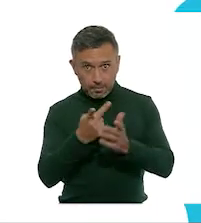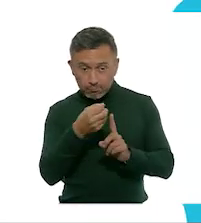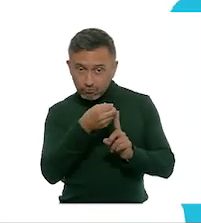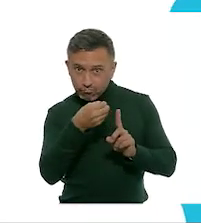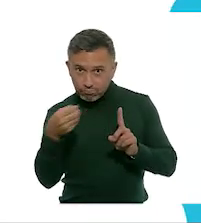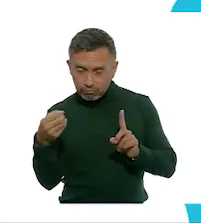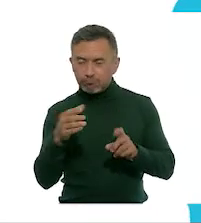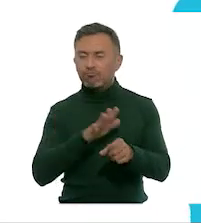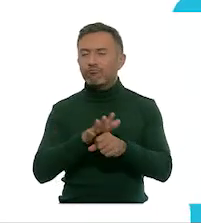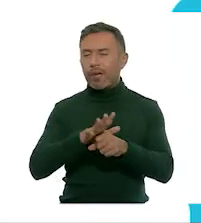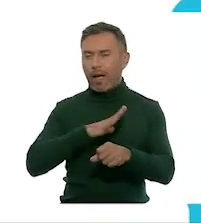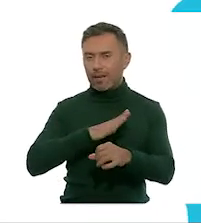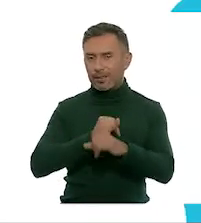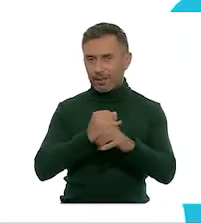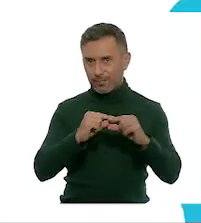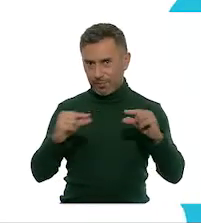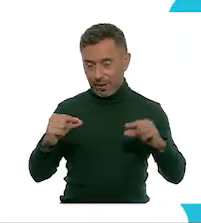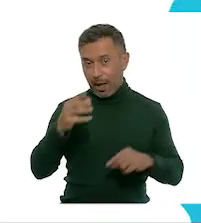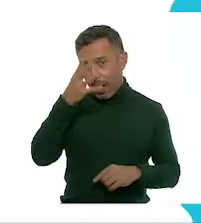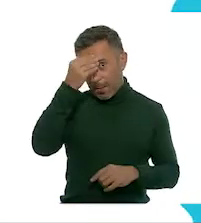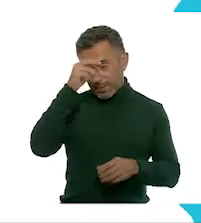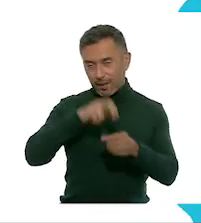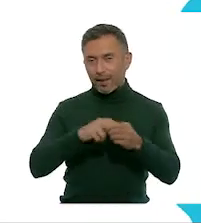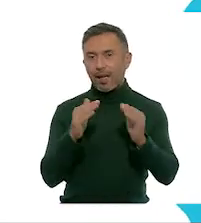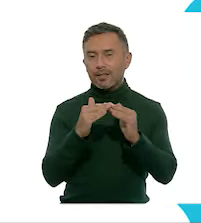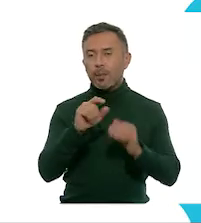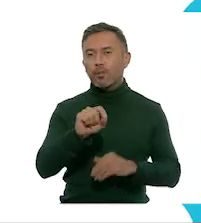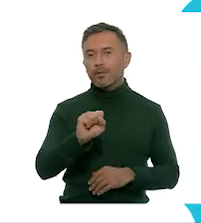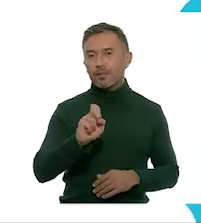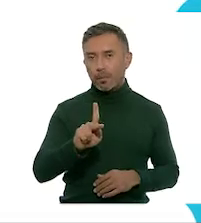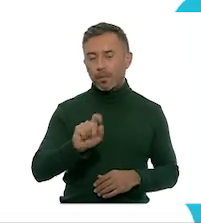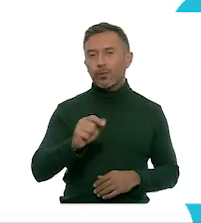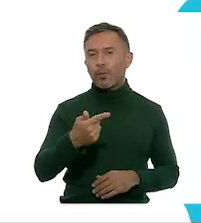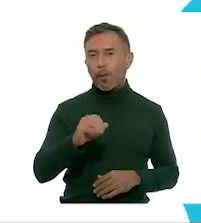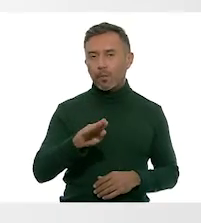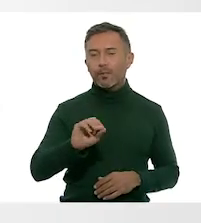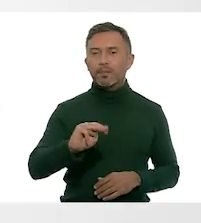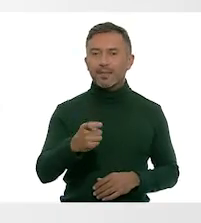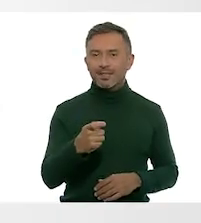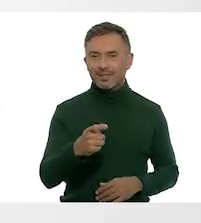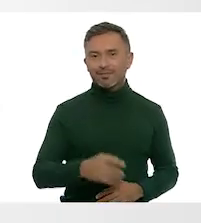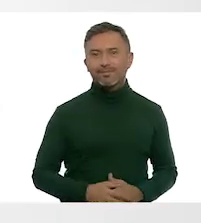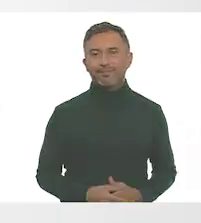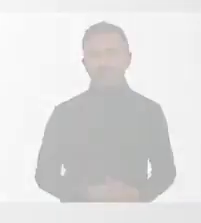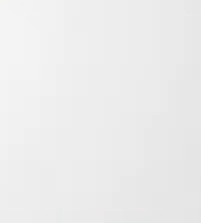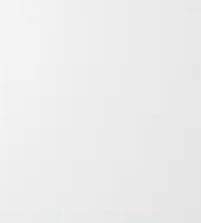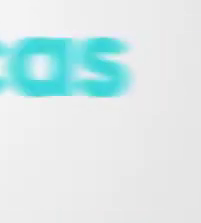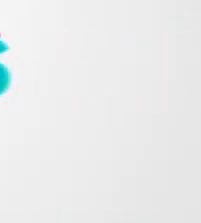siguiente liga: aprendeencasa.sep.gob.mx.